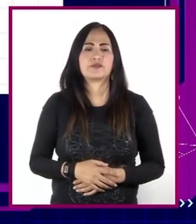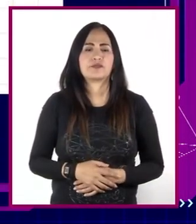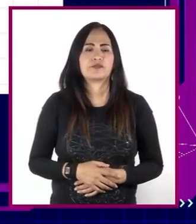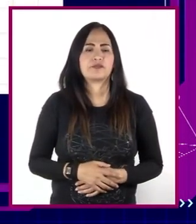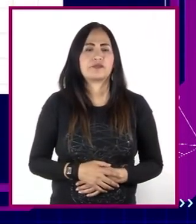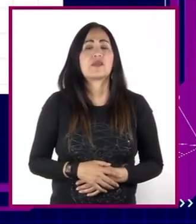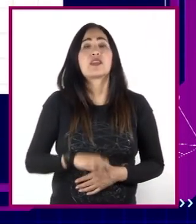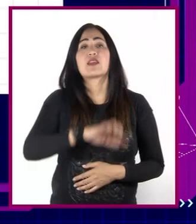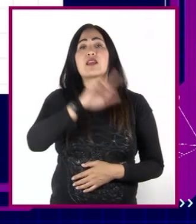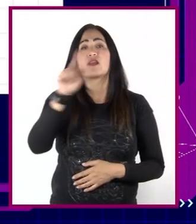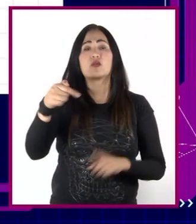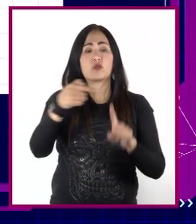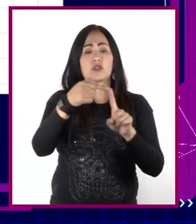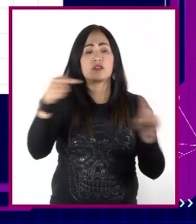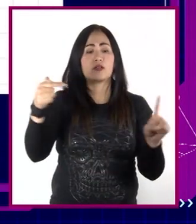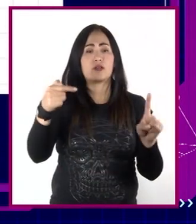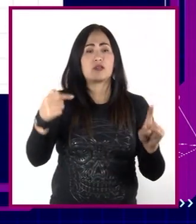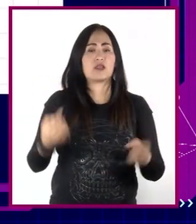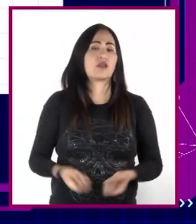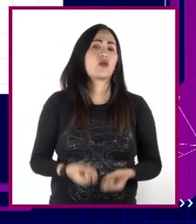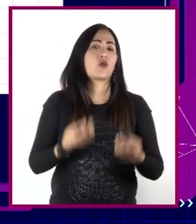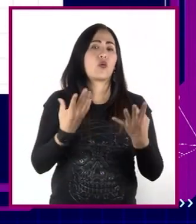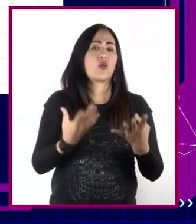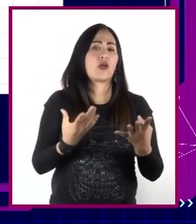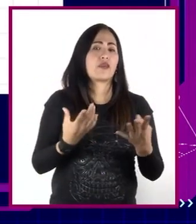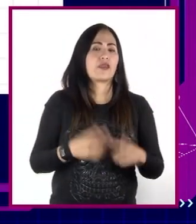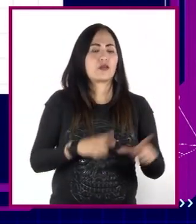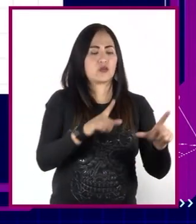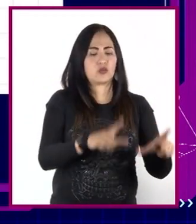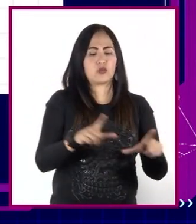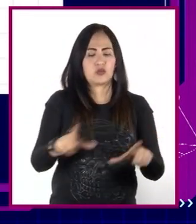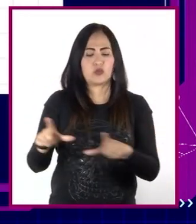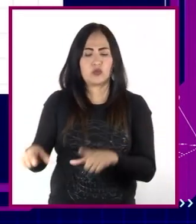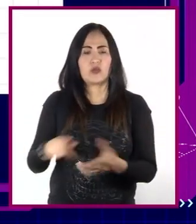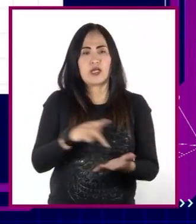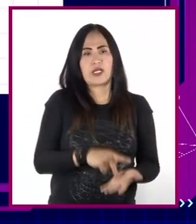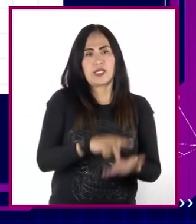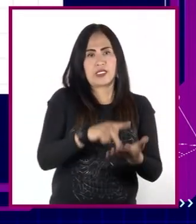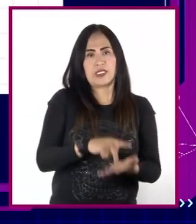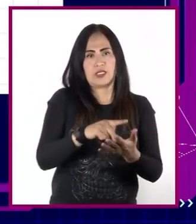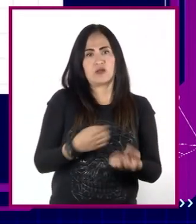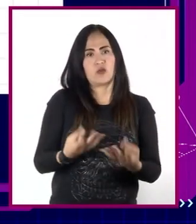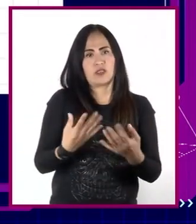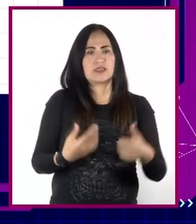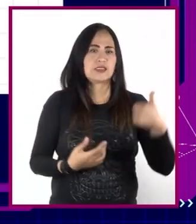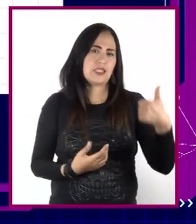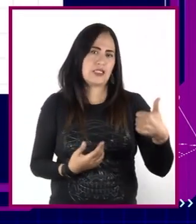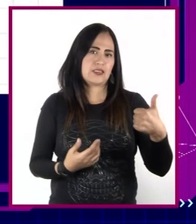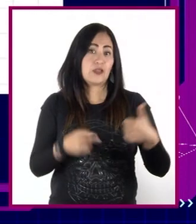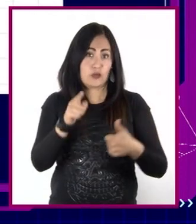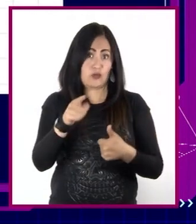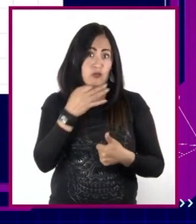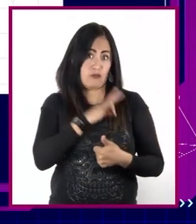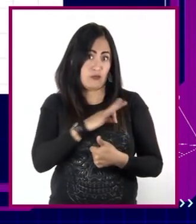Debemos dividir la suma de estas cantidades entre el número de básculas, que es 6. ¿Quieres